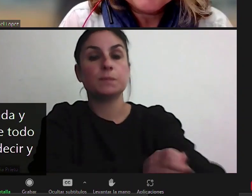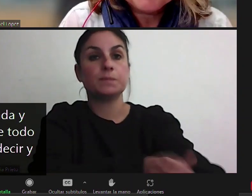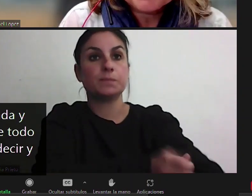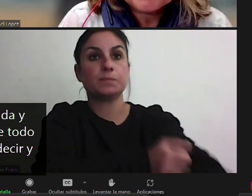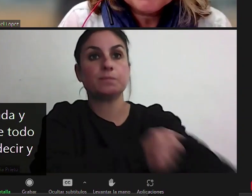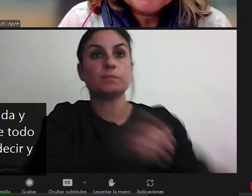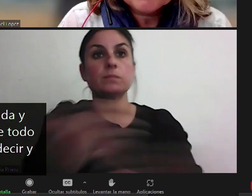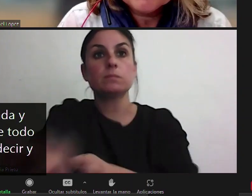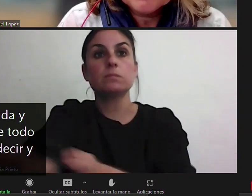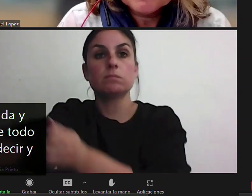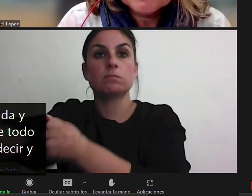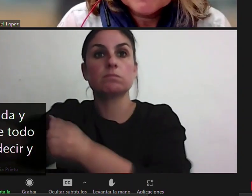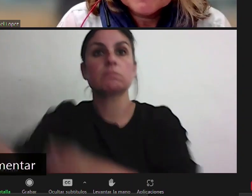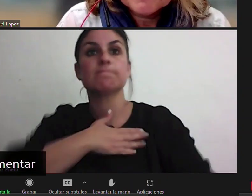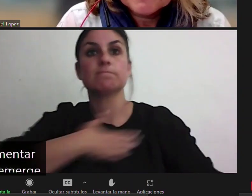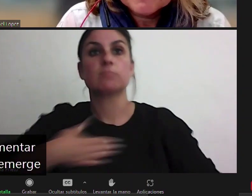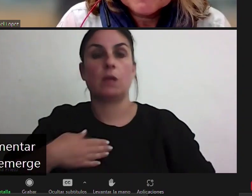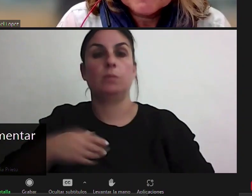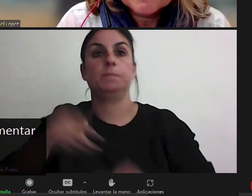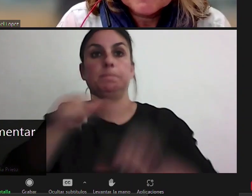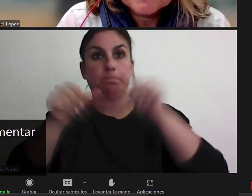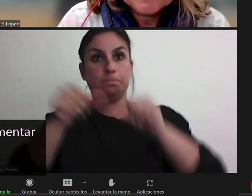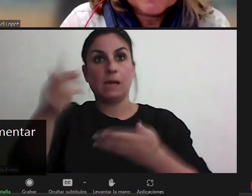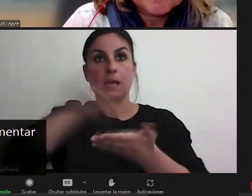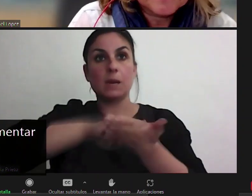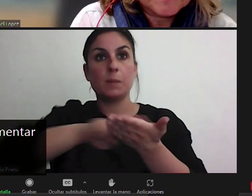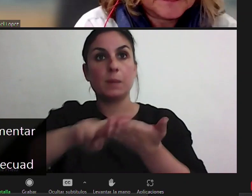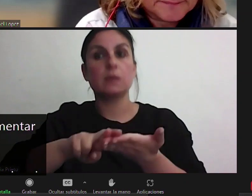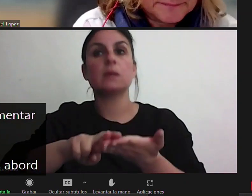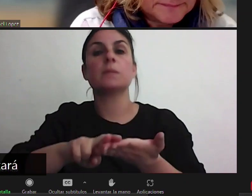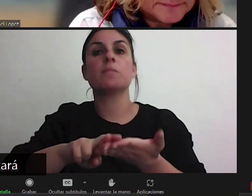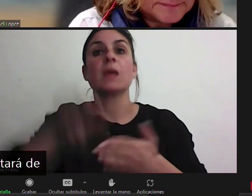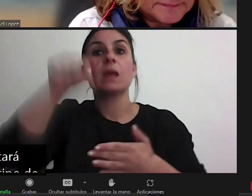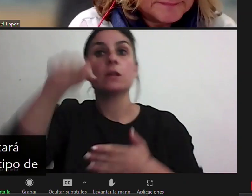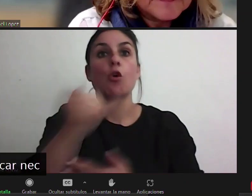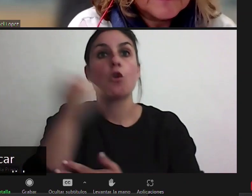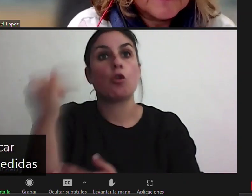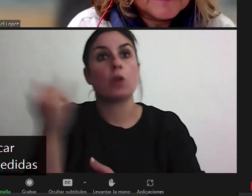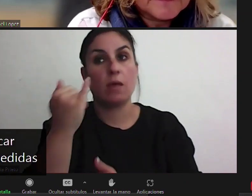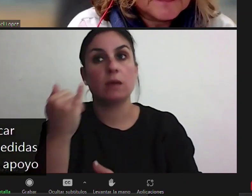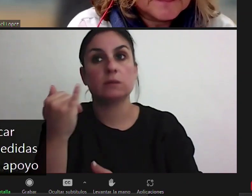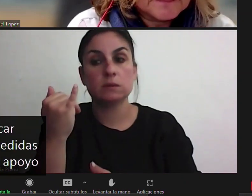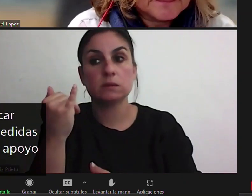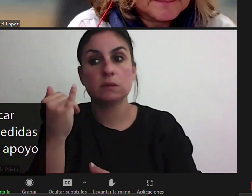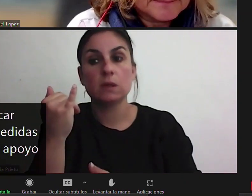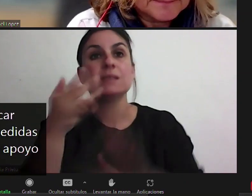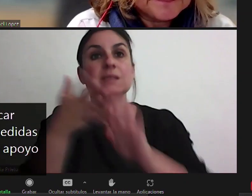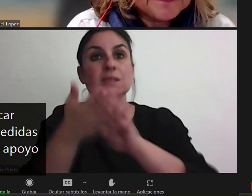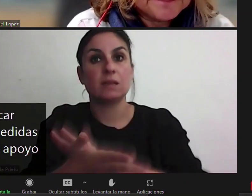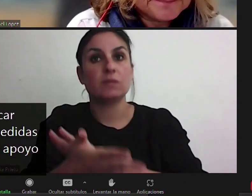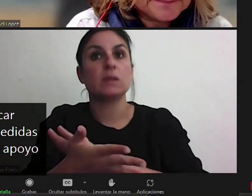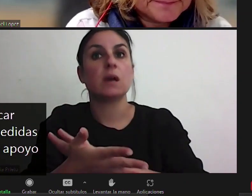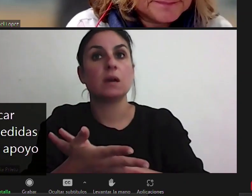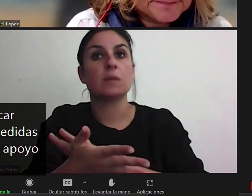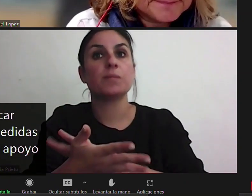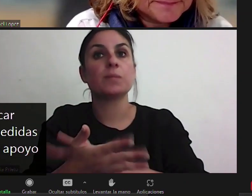a decirlo y enfatizarlo, también esto que vais a ver en estas jornadas es un elemento clave en la promoción de